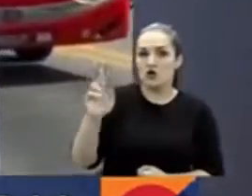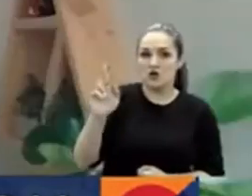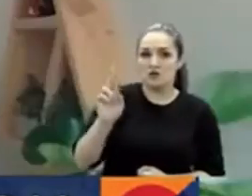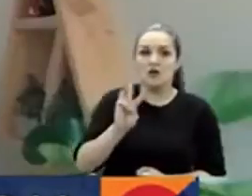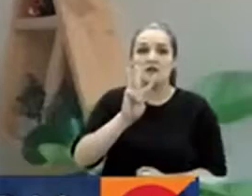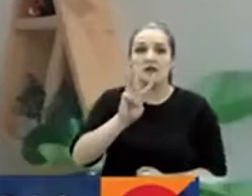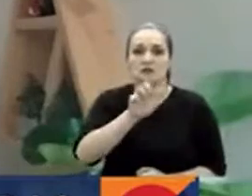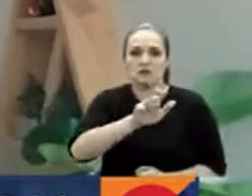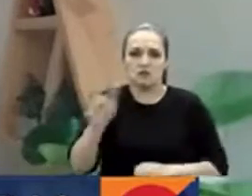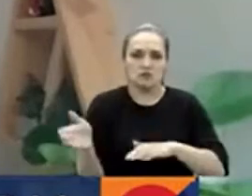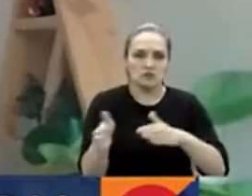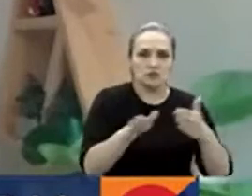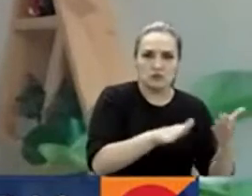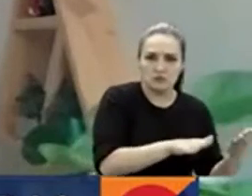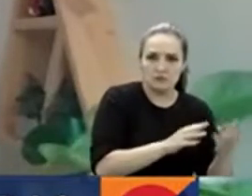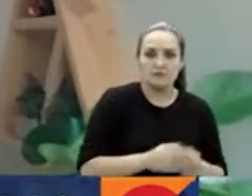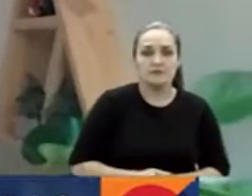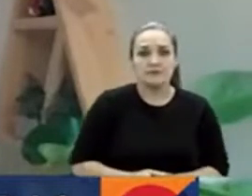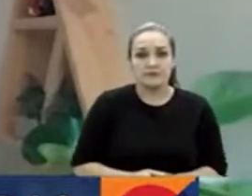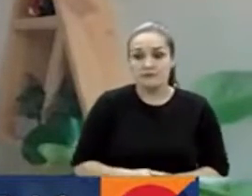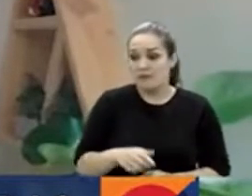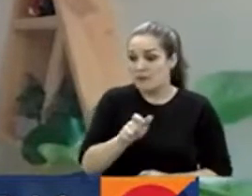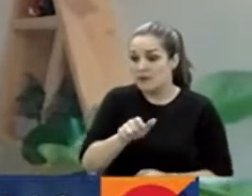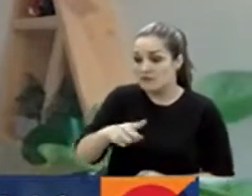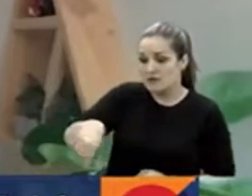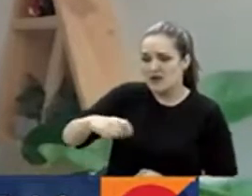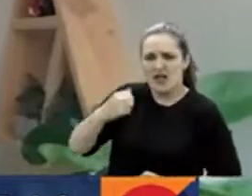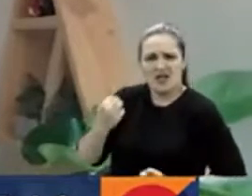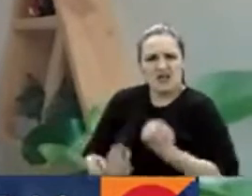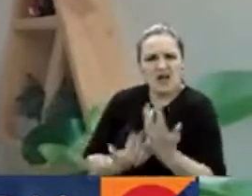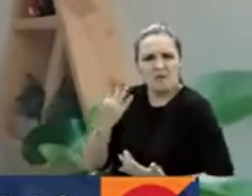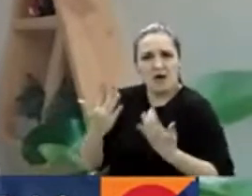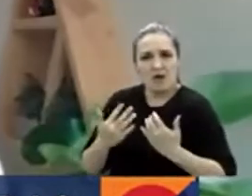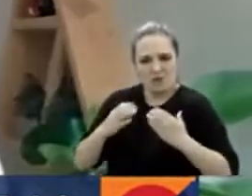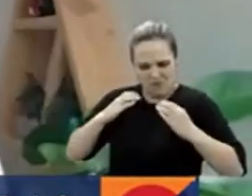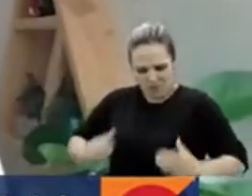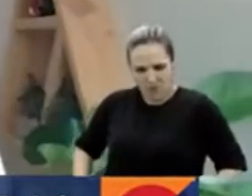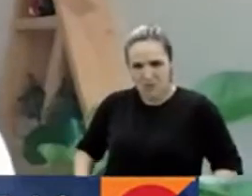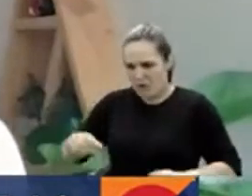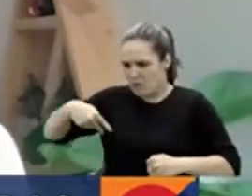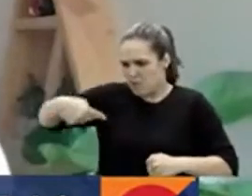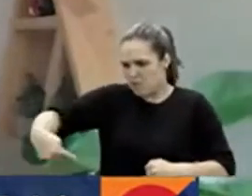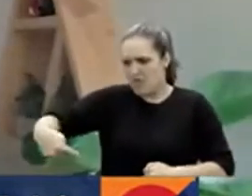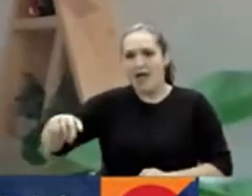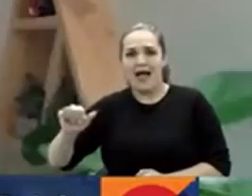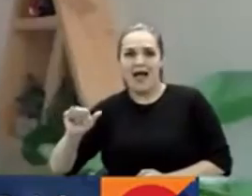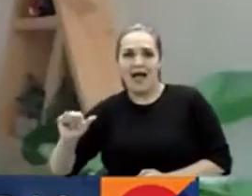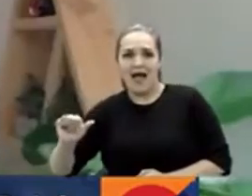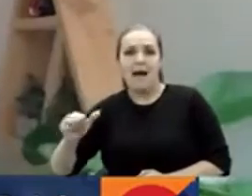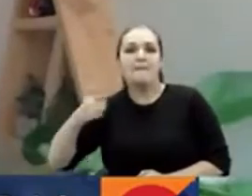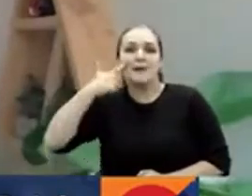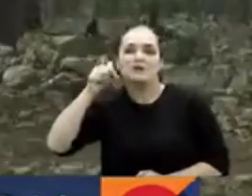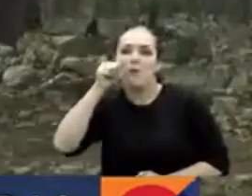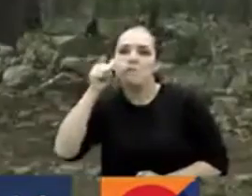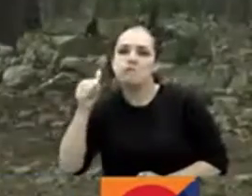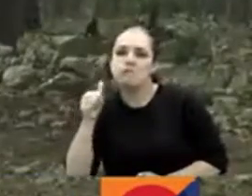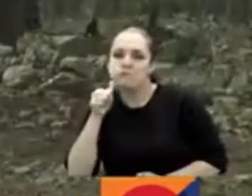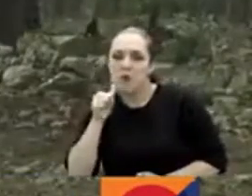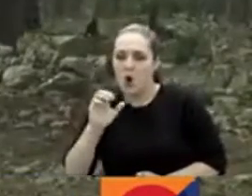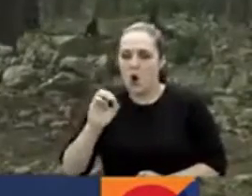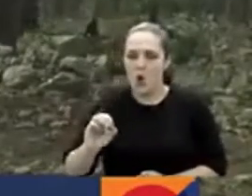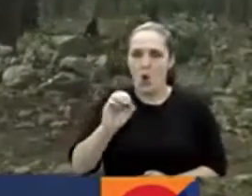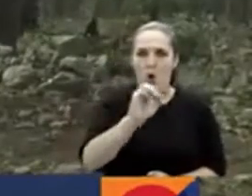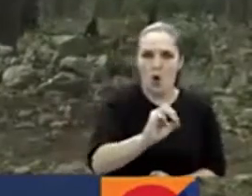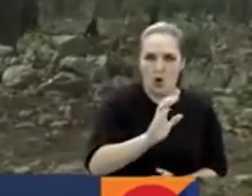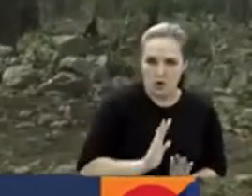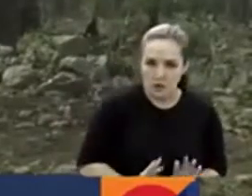personas muertas. Fueron encontrados incinerados los cadáveres de 3 personas, una mujer al parecer en estado de embarazo y 2 hombres. Al parecer